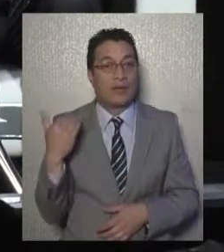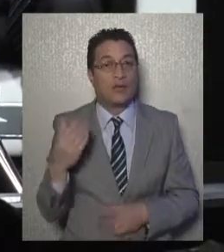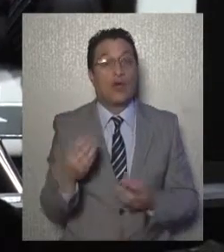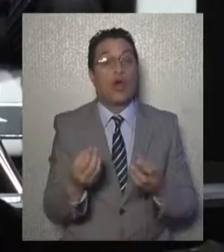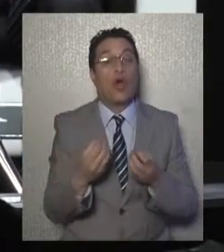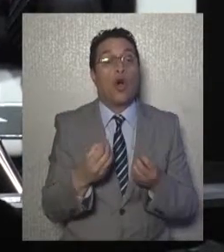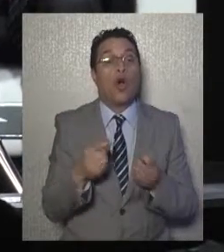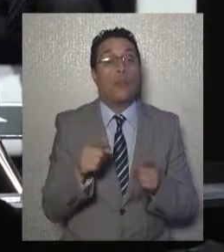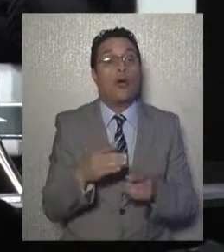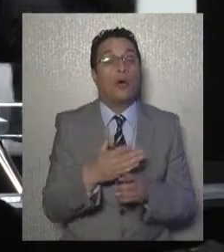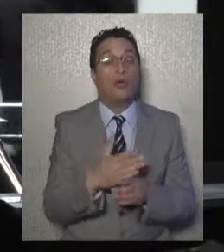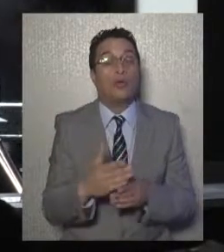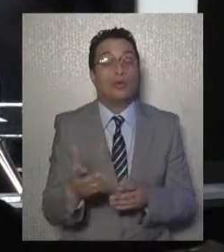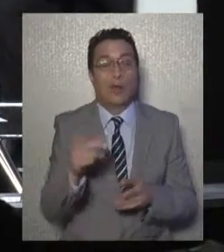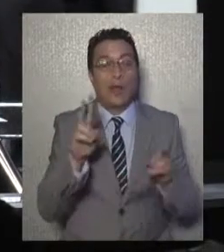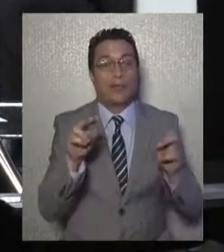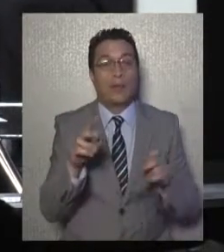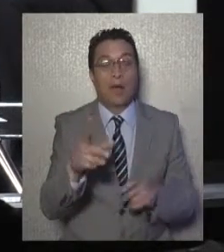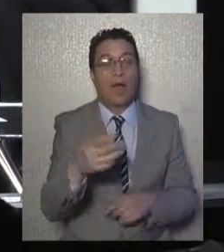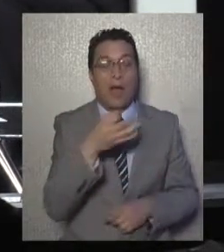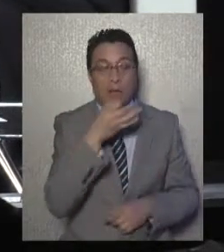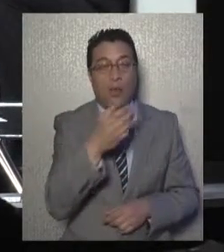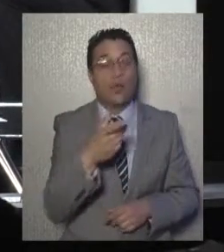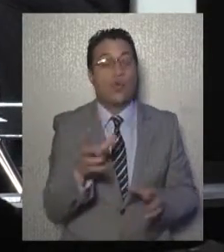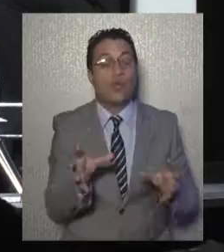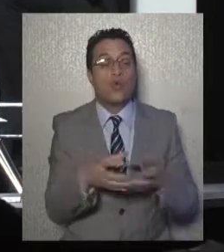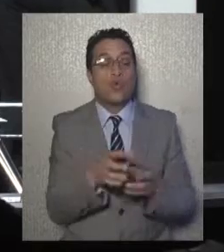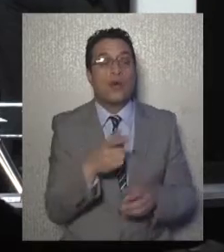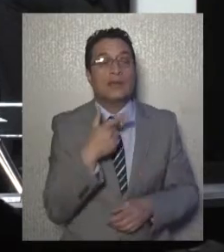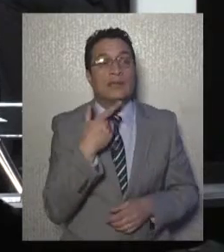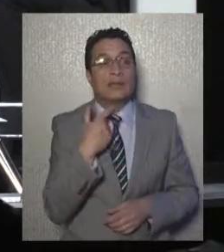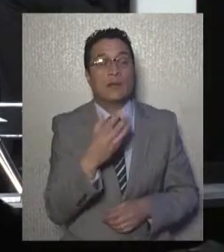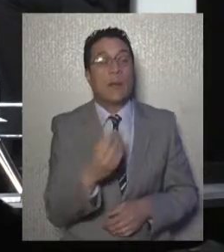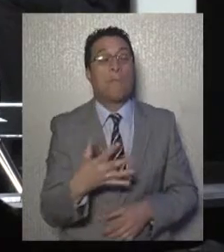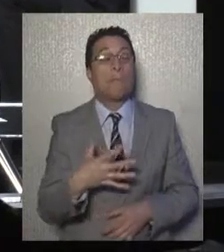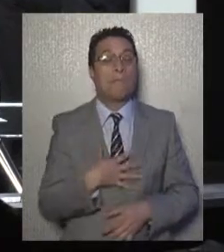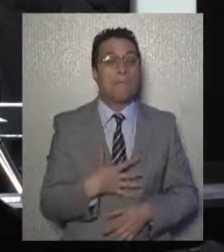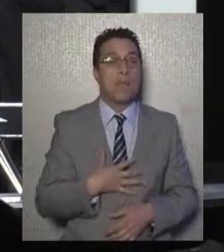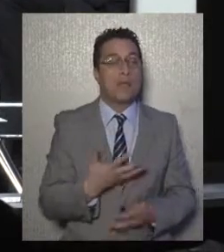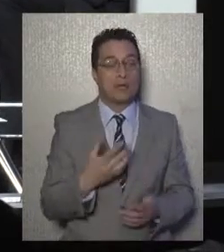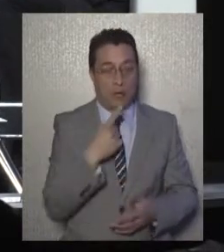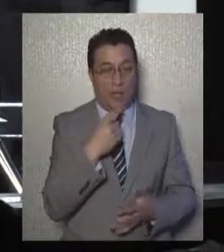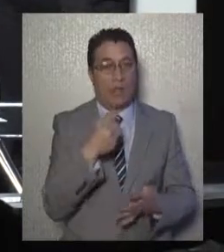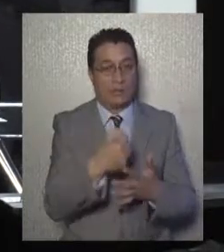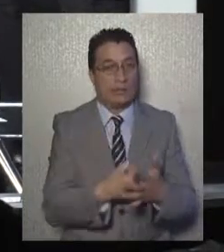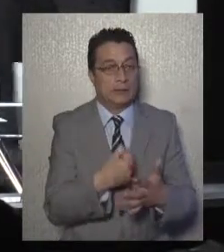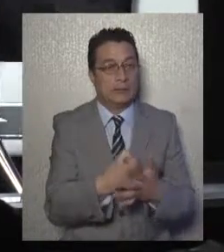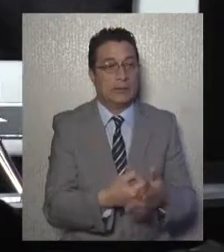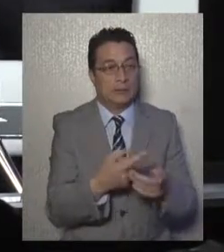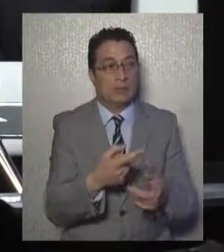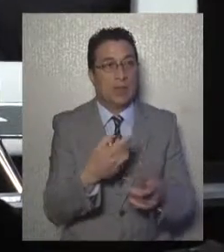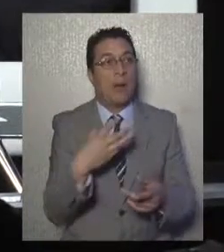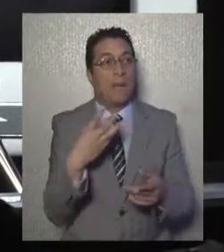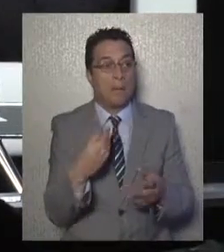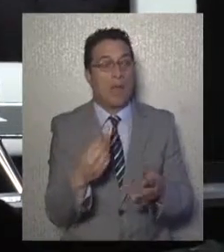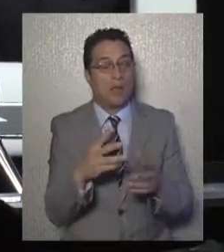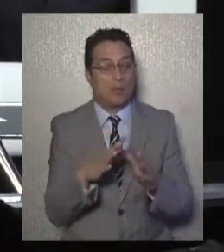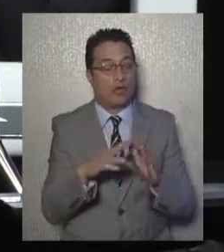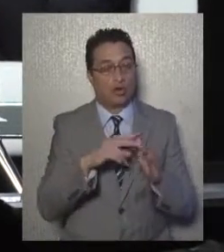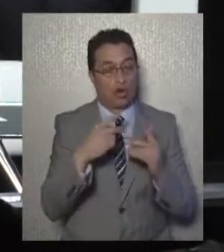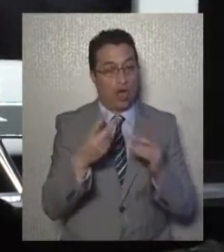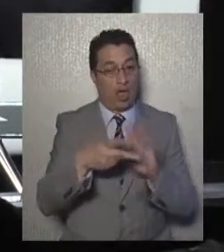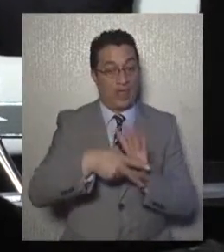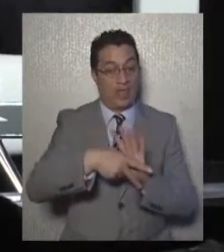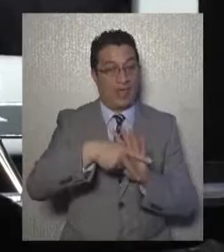aborda el tema que mencionó Eduardo, el de los grupos de interés? ¿Cómo se aborda el tema de los miedos? Yo insisto en eso. Hay miedos en las organizaciones, a todo nivel, a